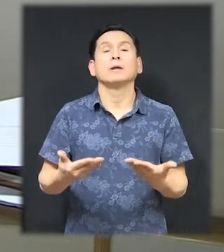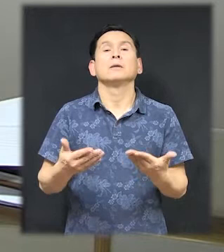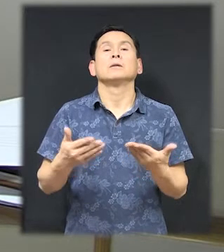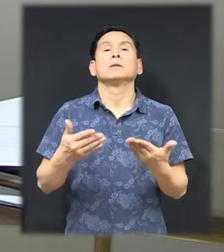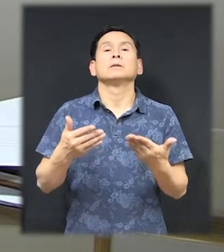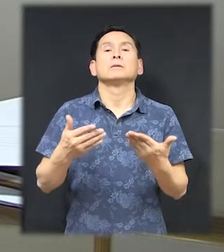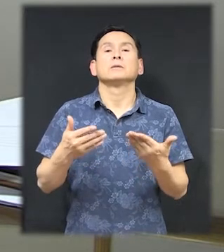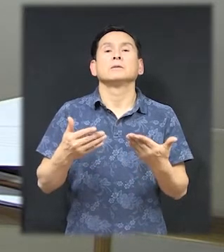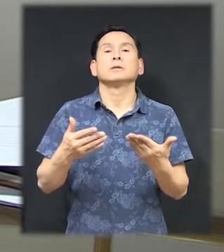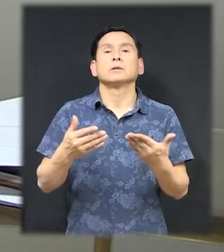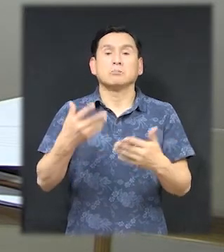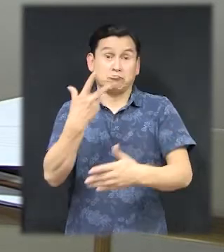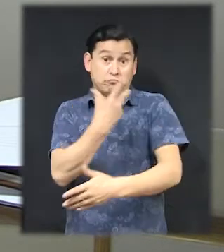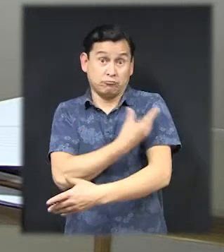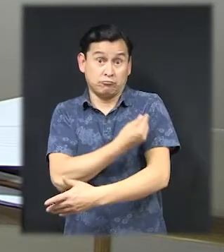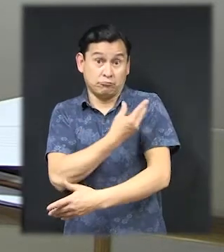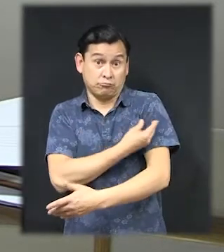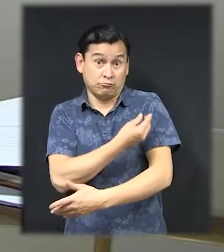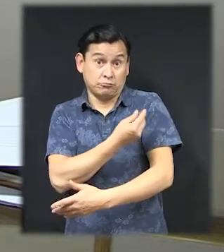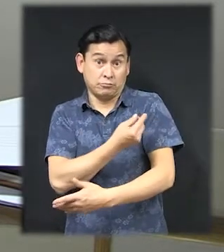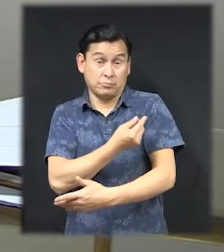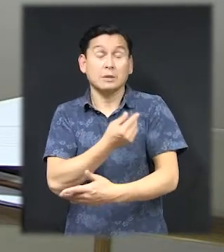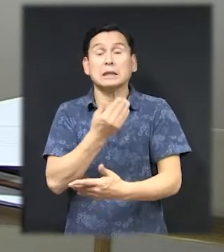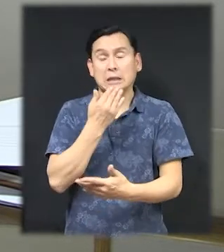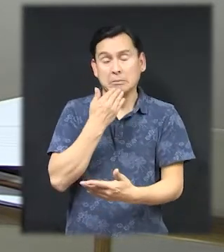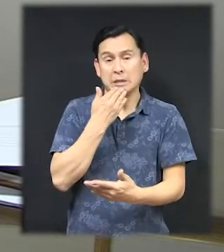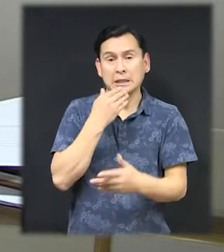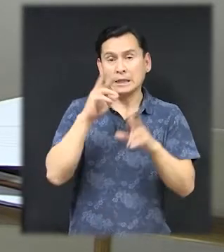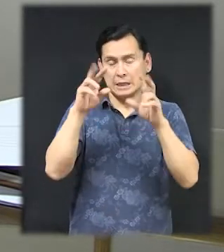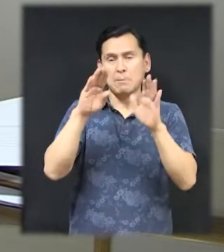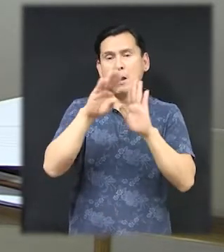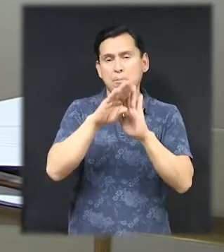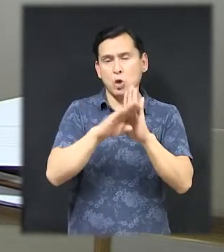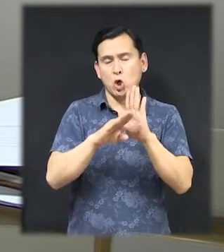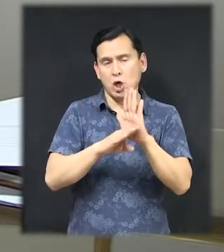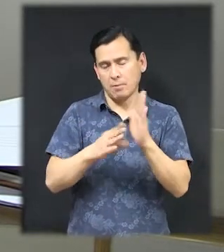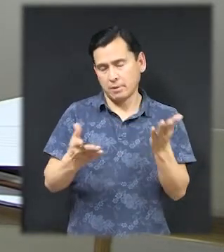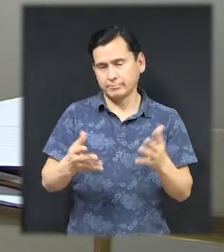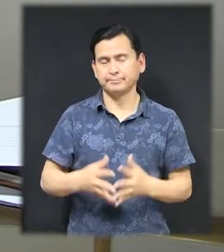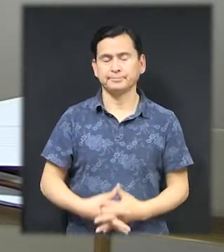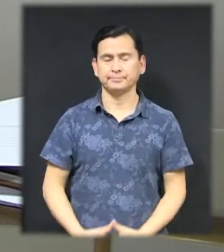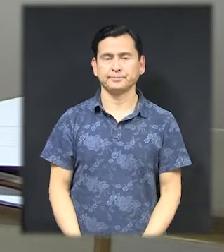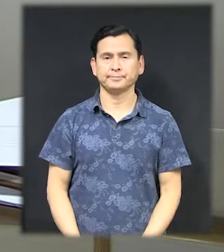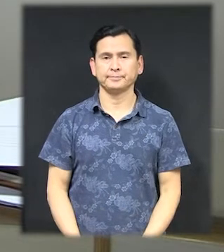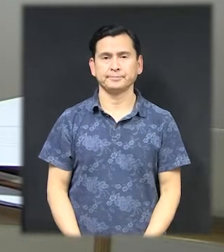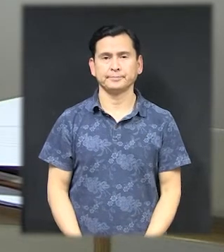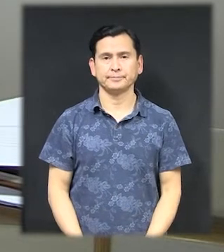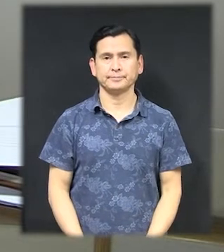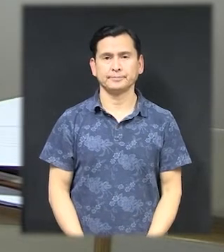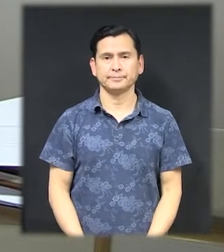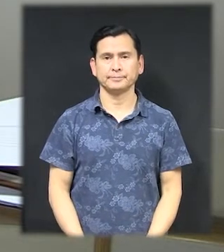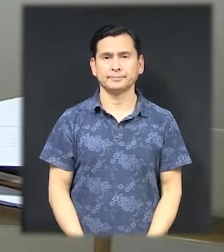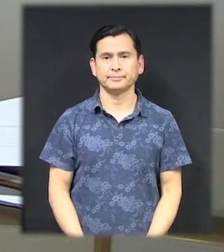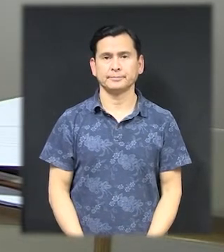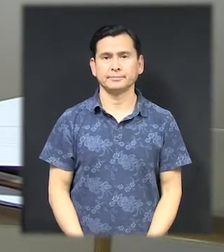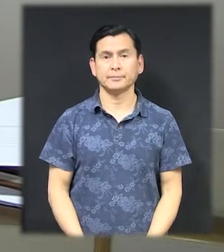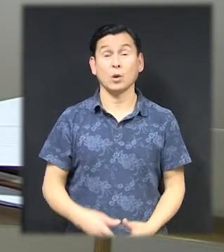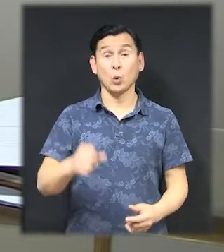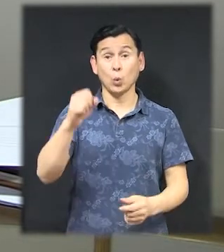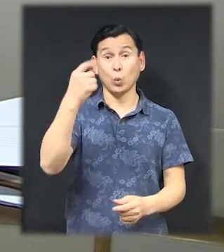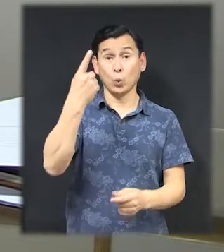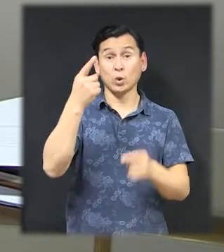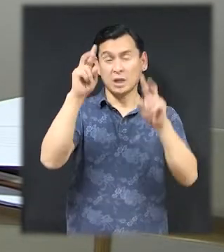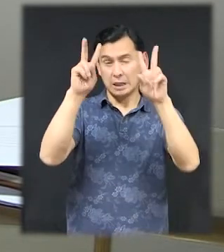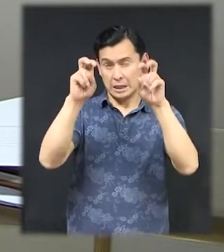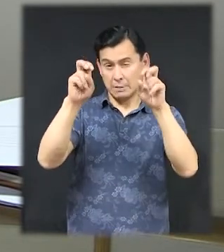hospitalario. Aquí se despliegan una serie de estrategias que tienen por objetivo disminuir el impacto